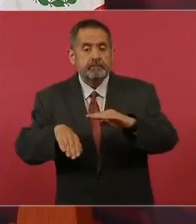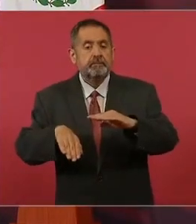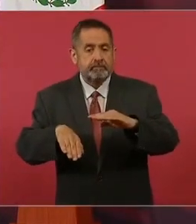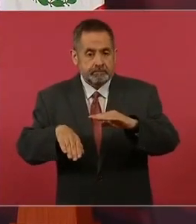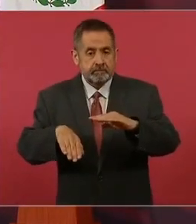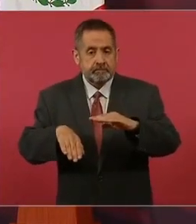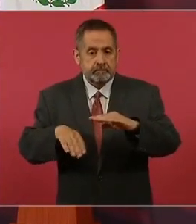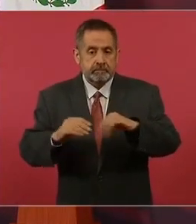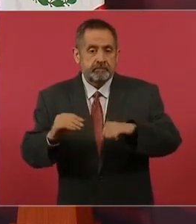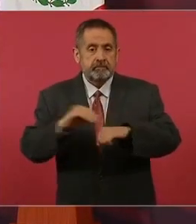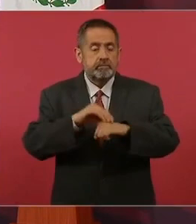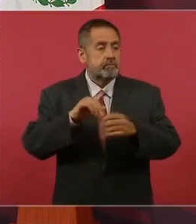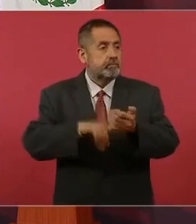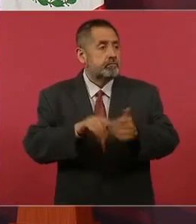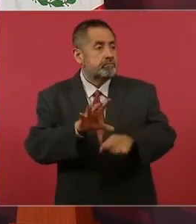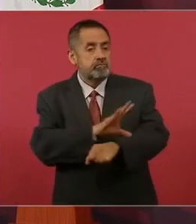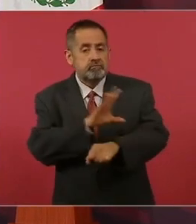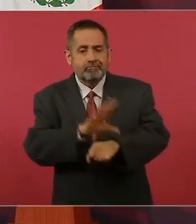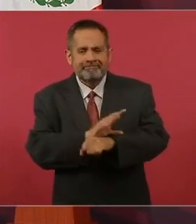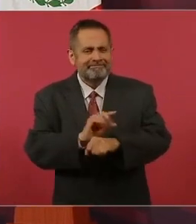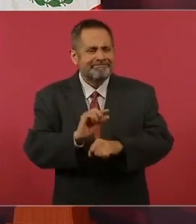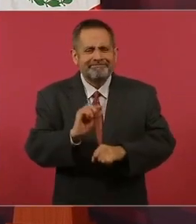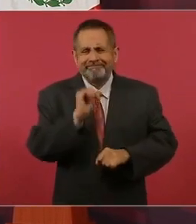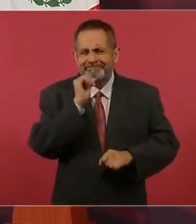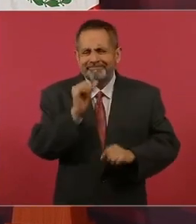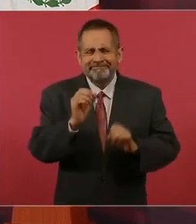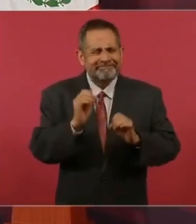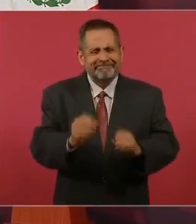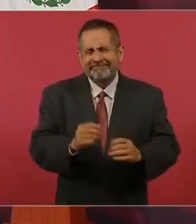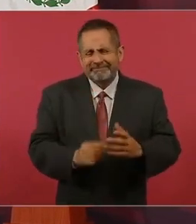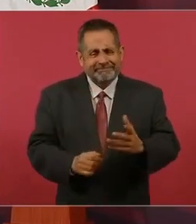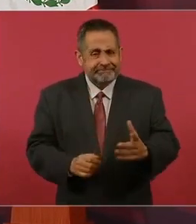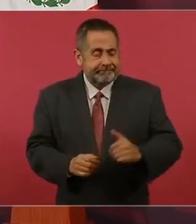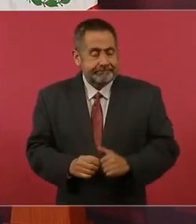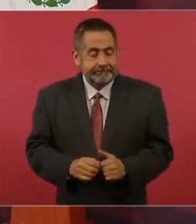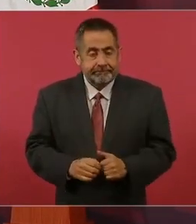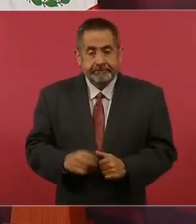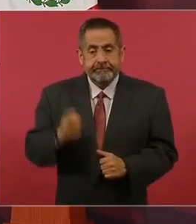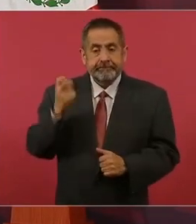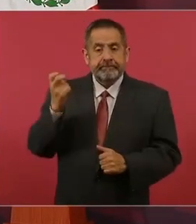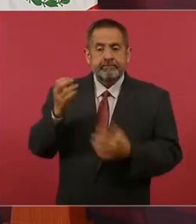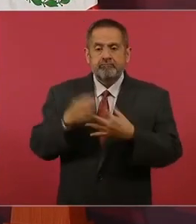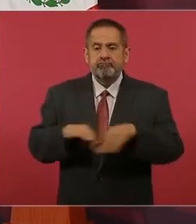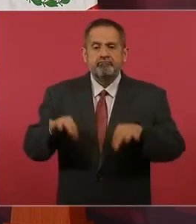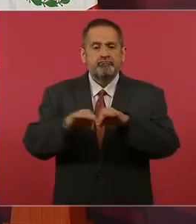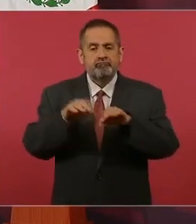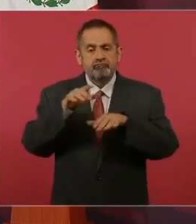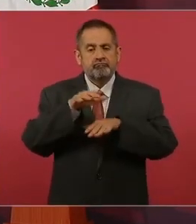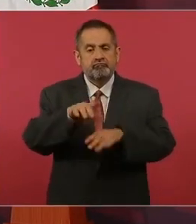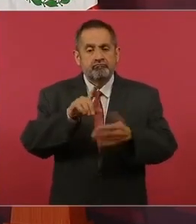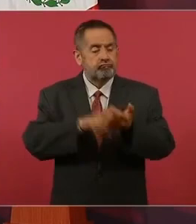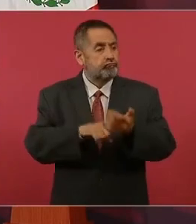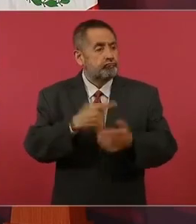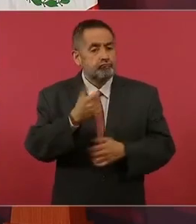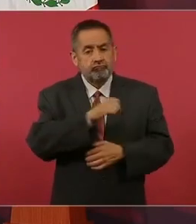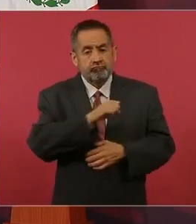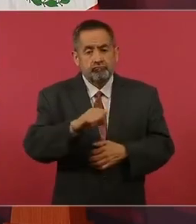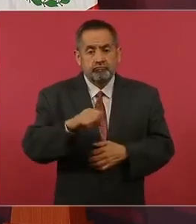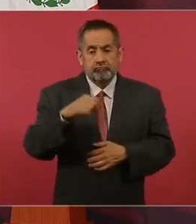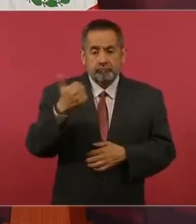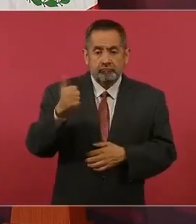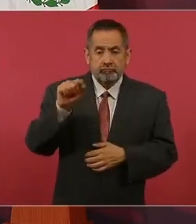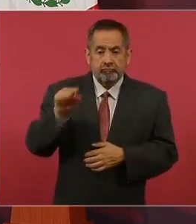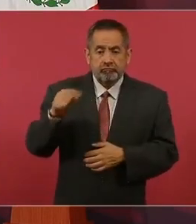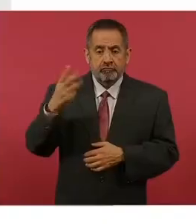de incremento en energéticos. Es un componente de inflación del